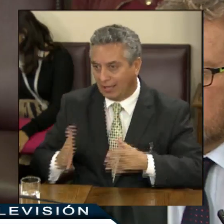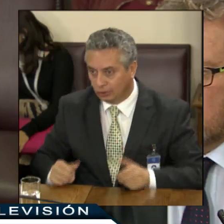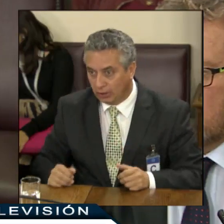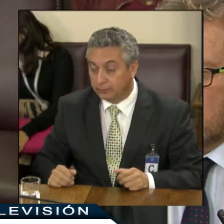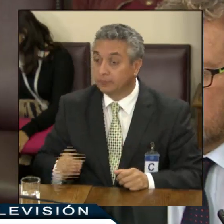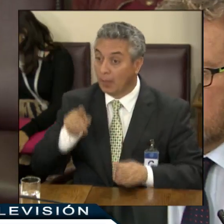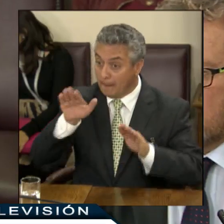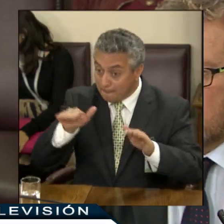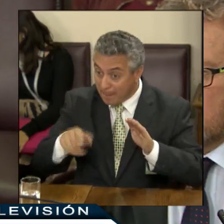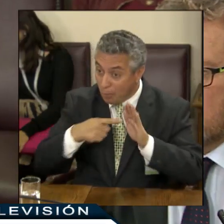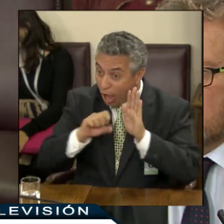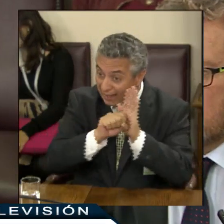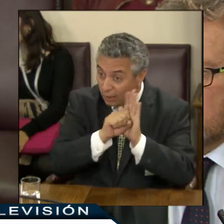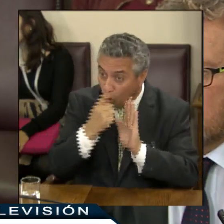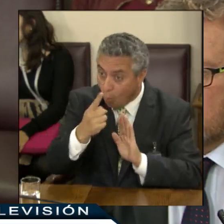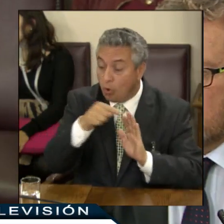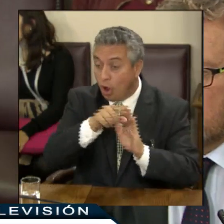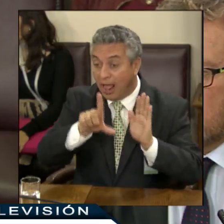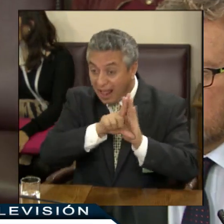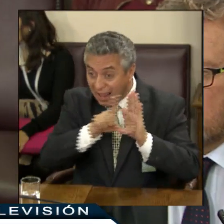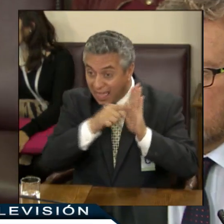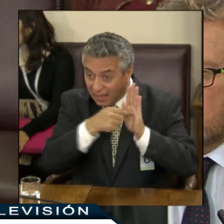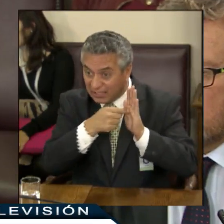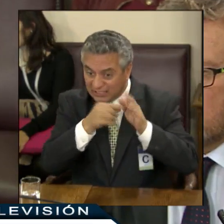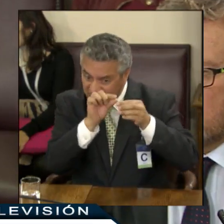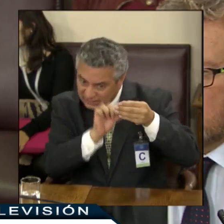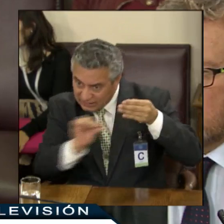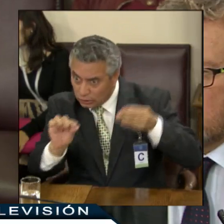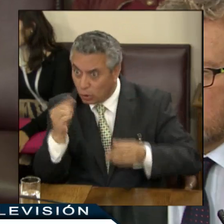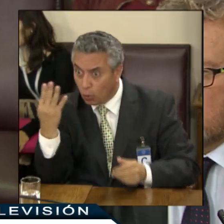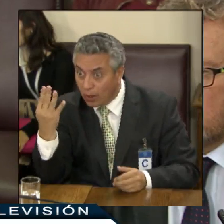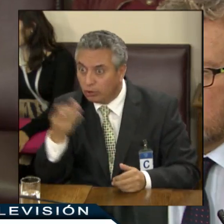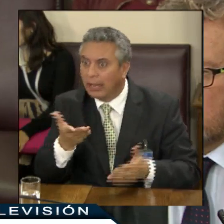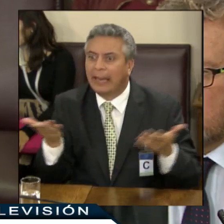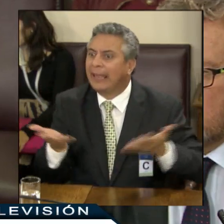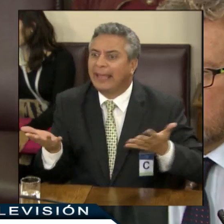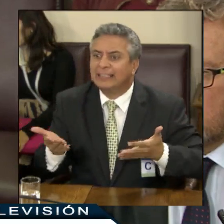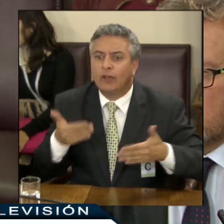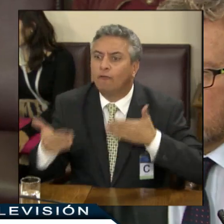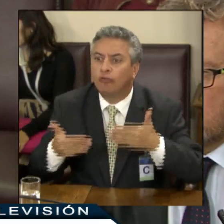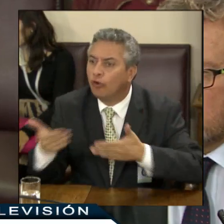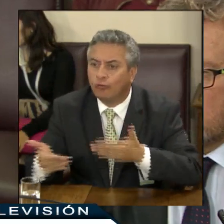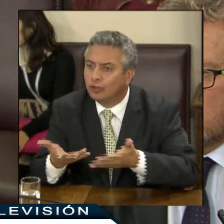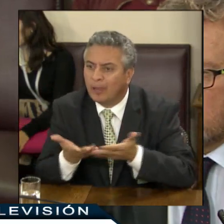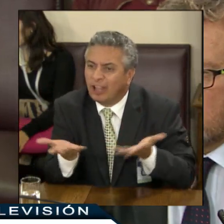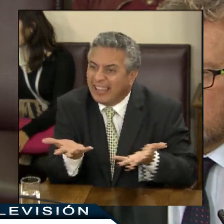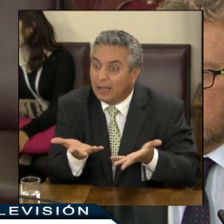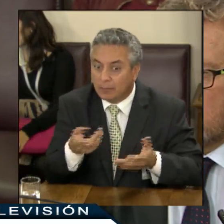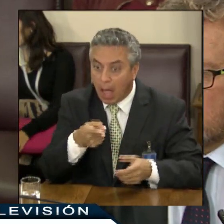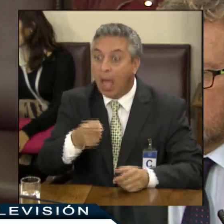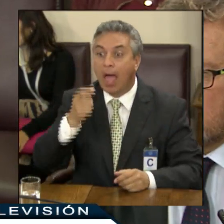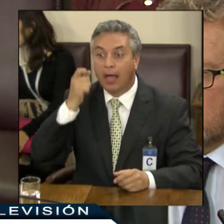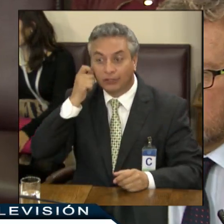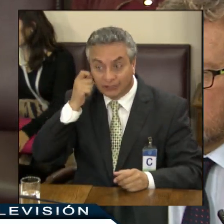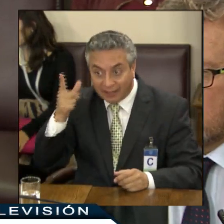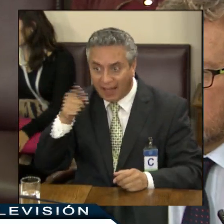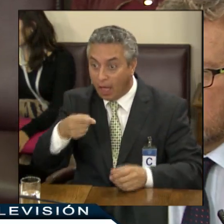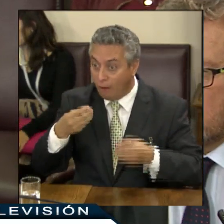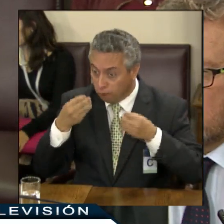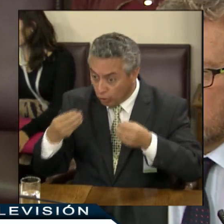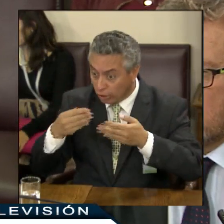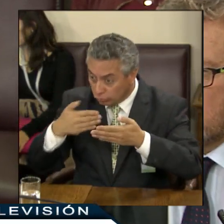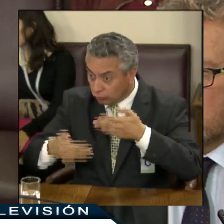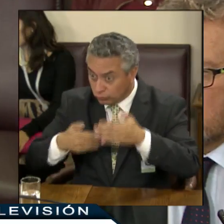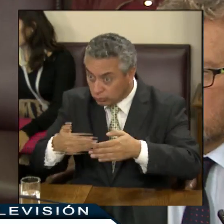artículo 1 de la ley 18838 en su inciso cuarto nos Define Qué es el correcto funcionamiento se entenderá por correcto funcionamiento de los